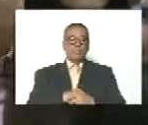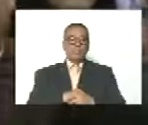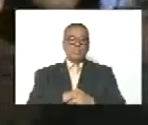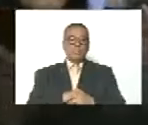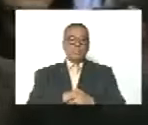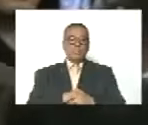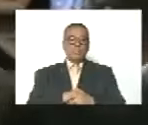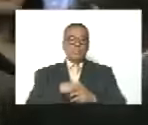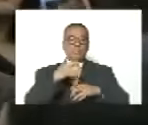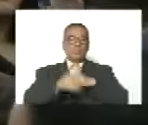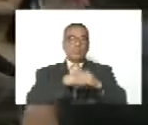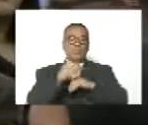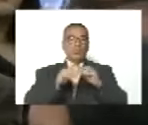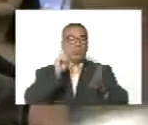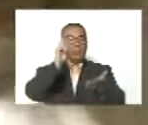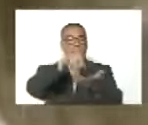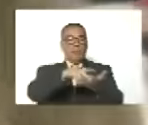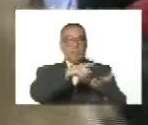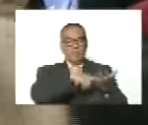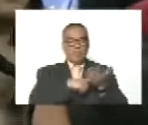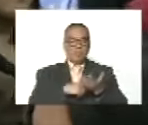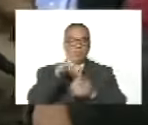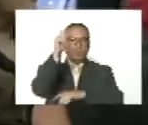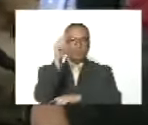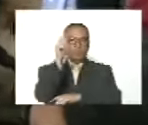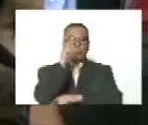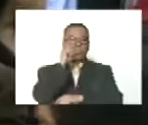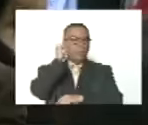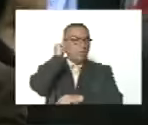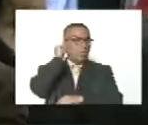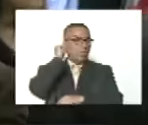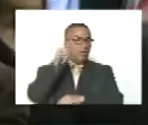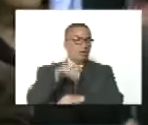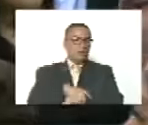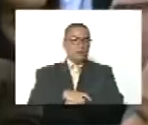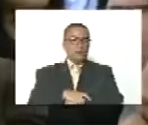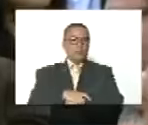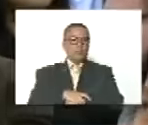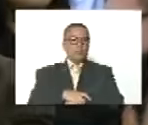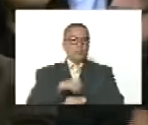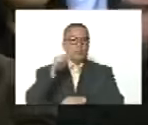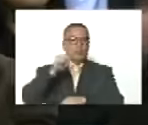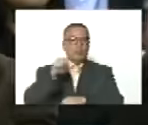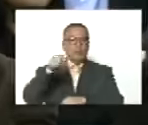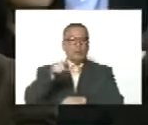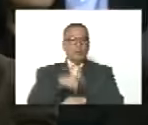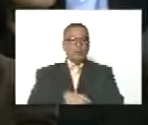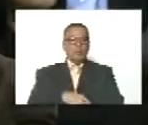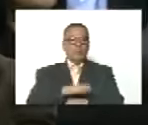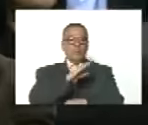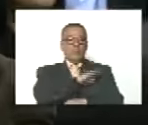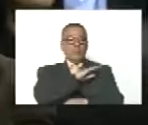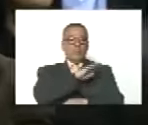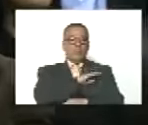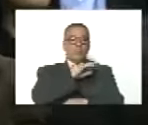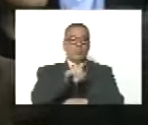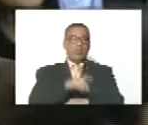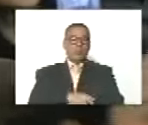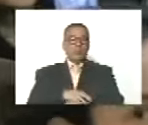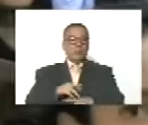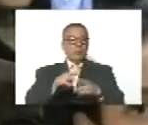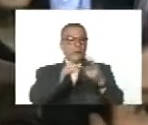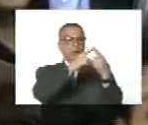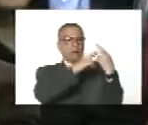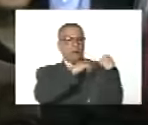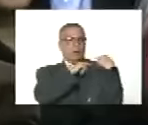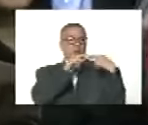a la aprobación de los presentes diputados y diputadas, sino que en lo personal, como